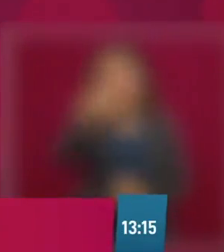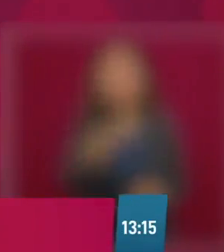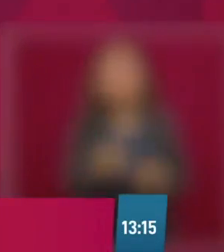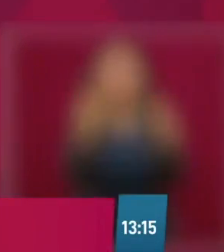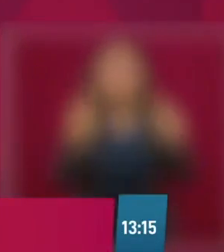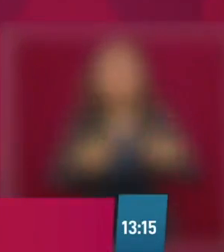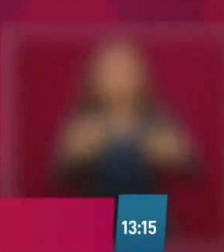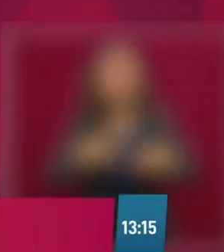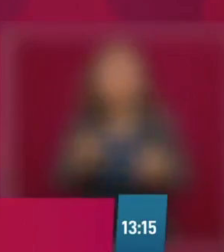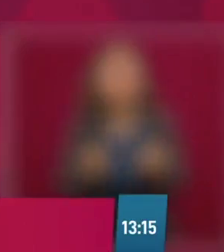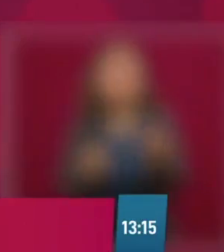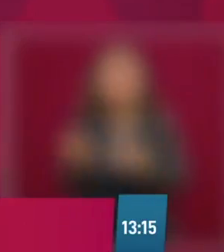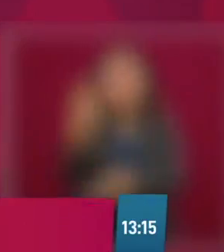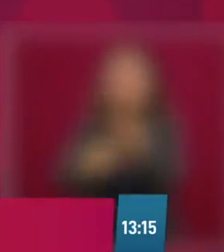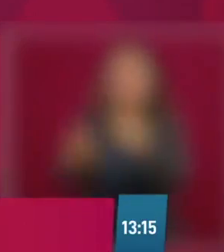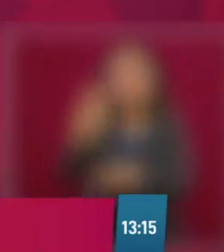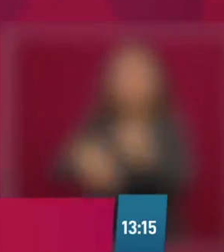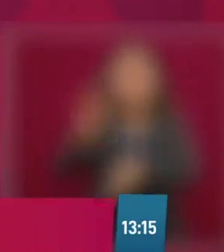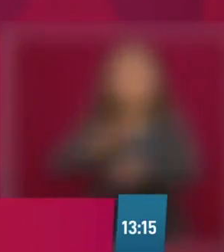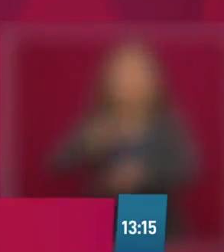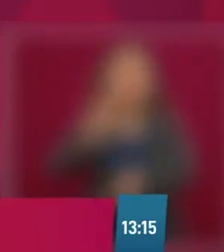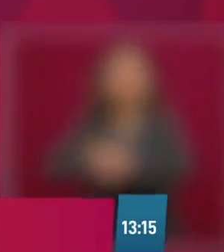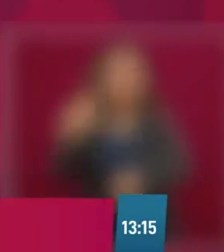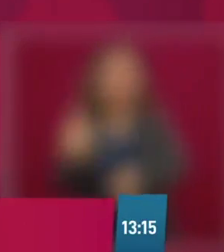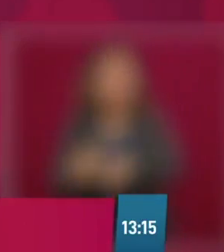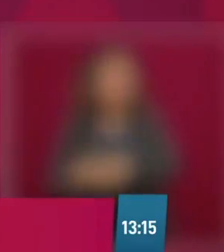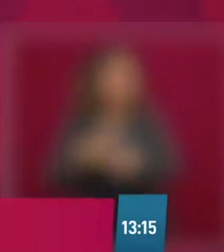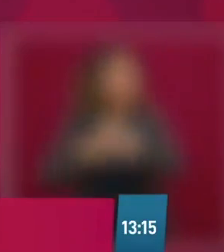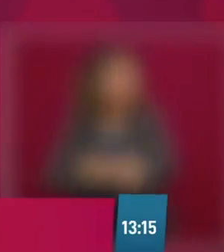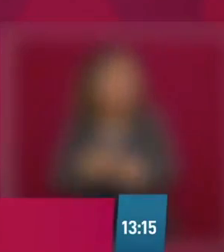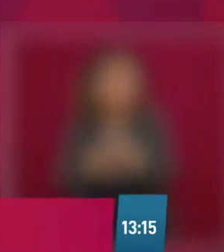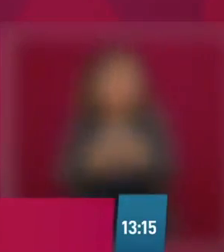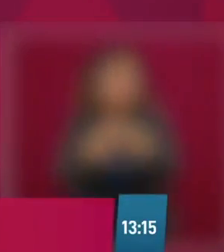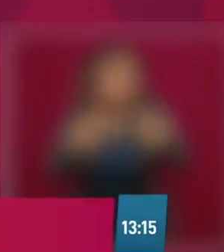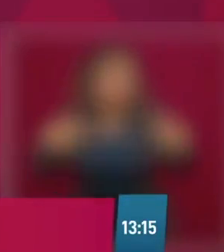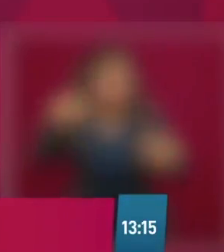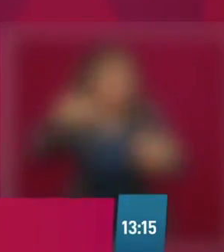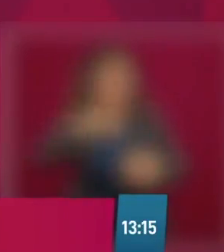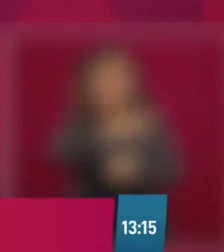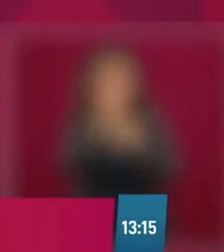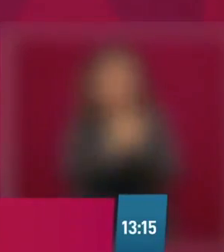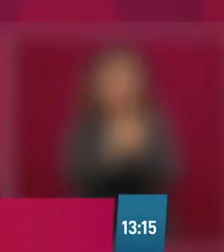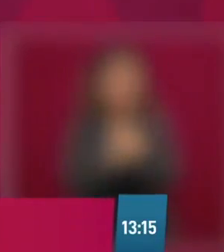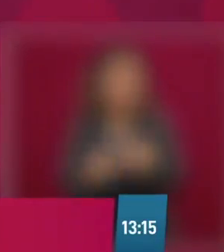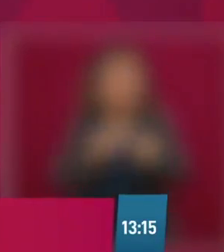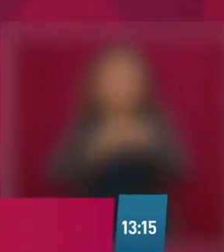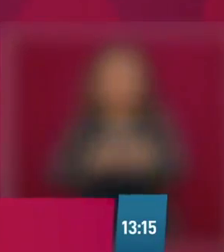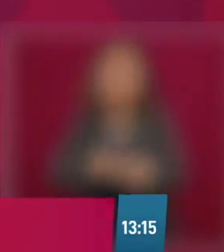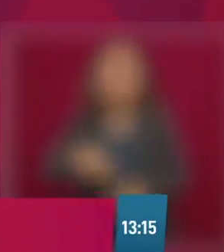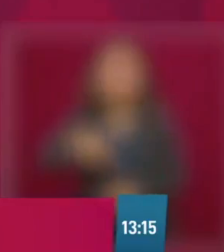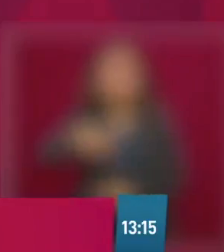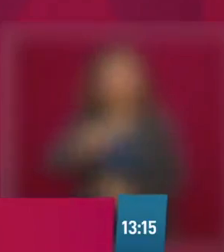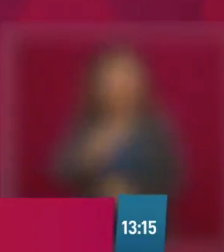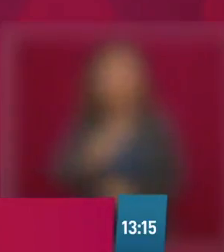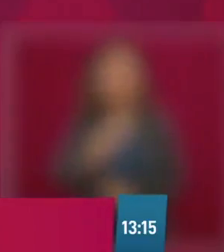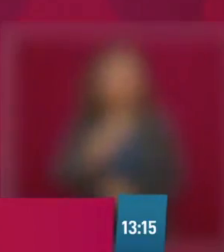casos nuevos. La epidemia sigue en nuestro país, pero contamos con